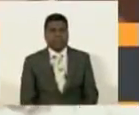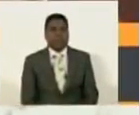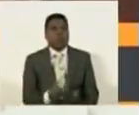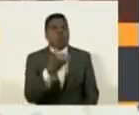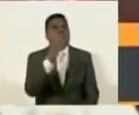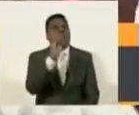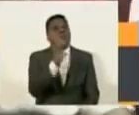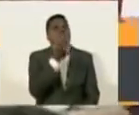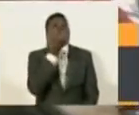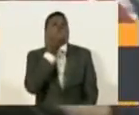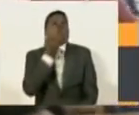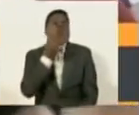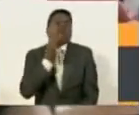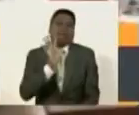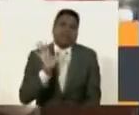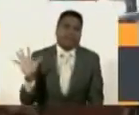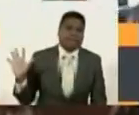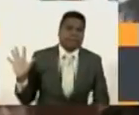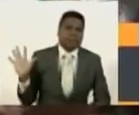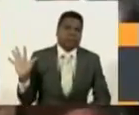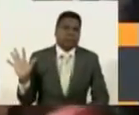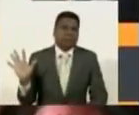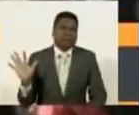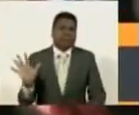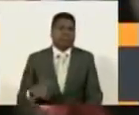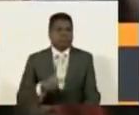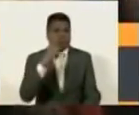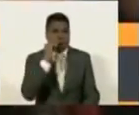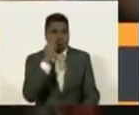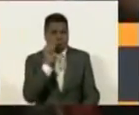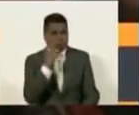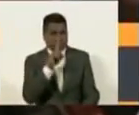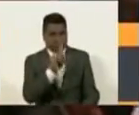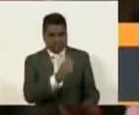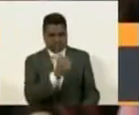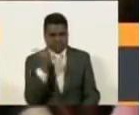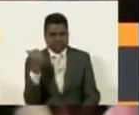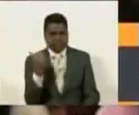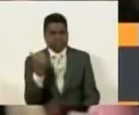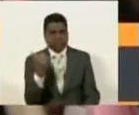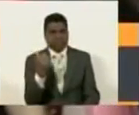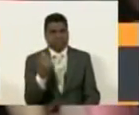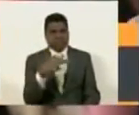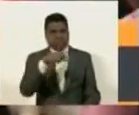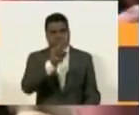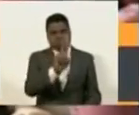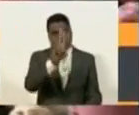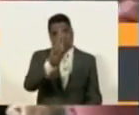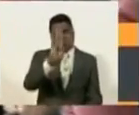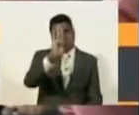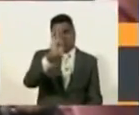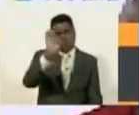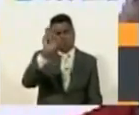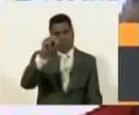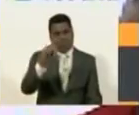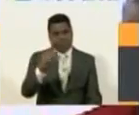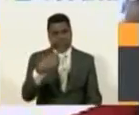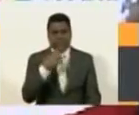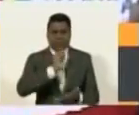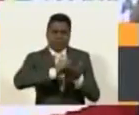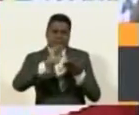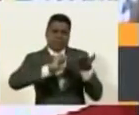intención. Por ejemplo, el señor Brouwer Carías, que fue el que redactó el decreto de Carmona,